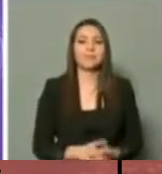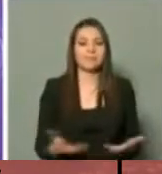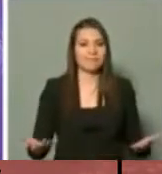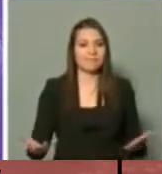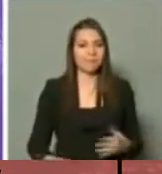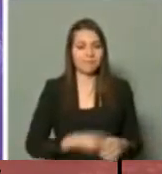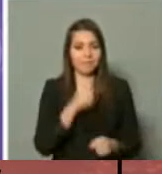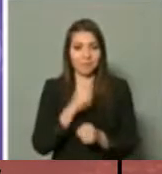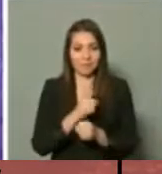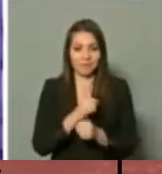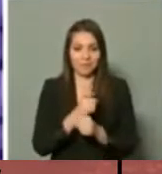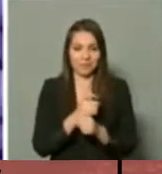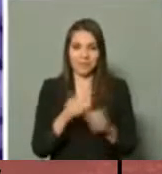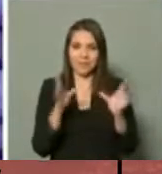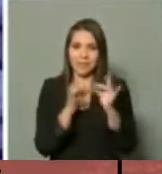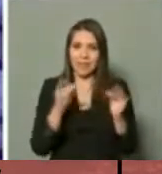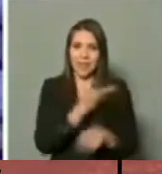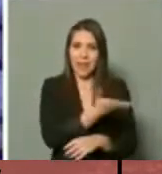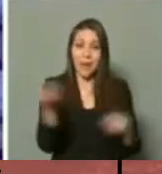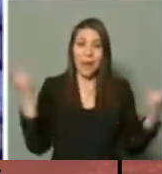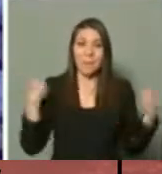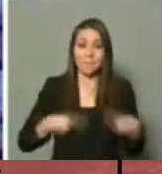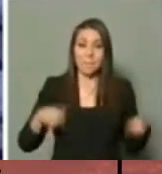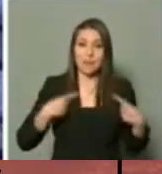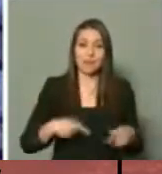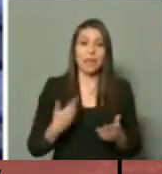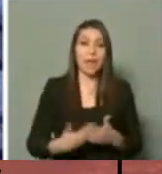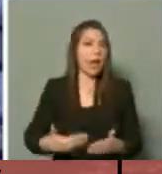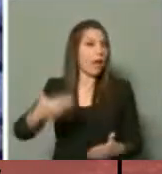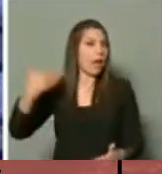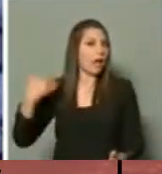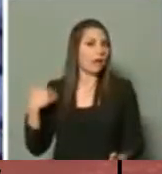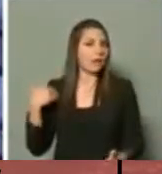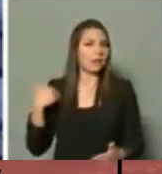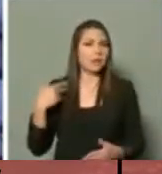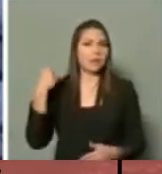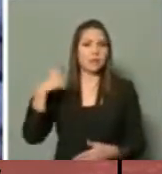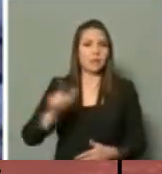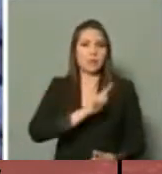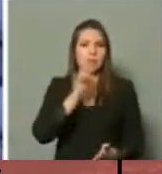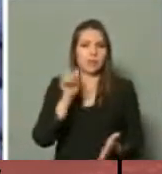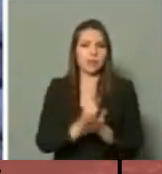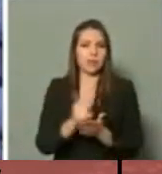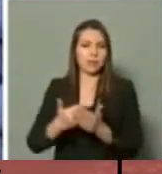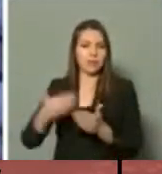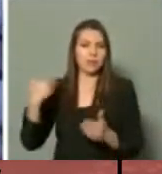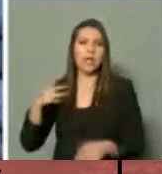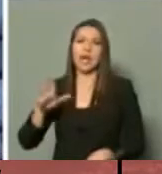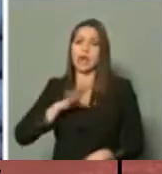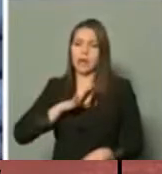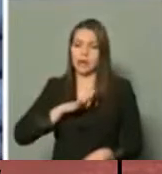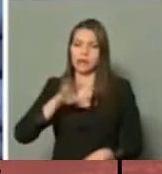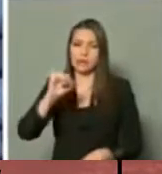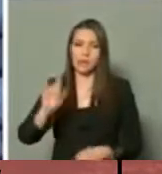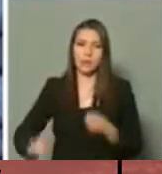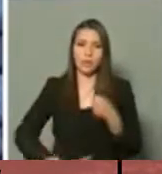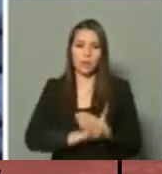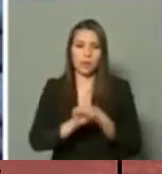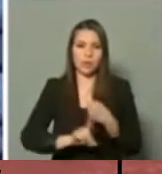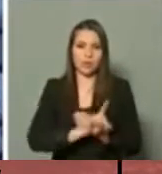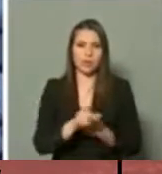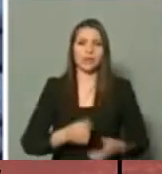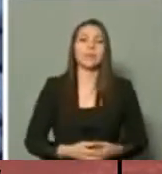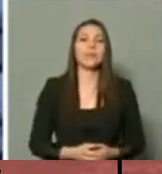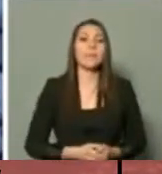a la gente que la conformación de la legislatura pasada tuvo varios problemas. Dentro de esos problemas tenemos